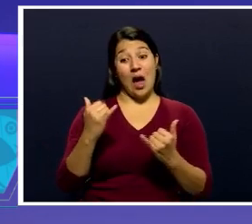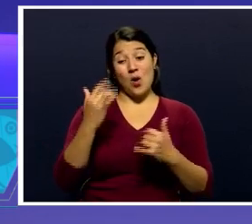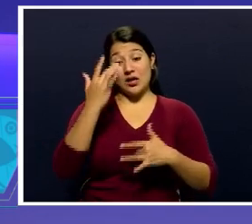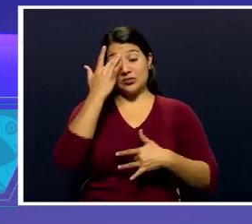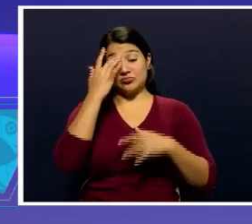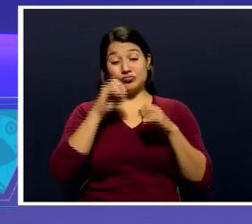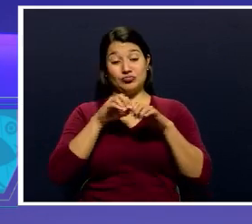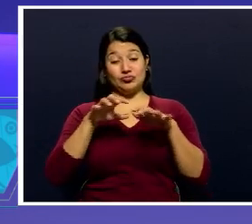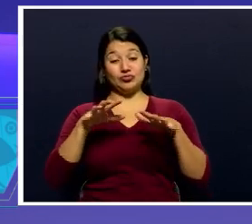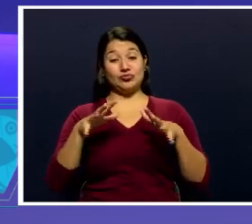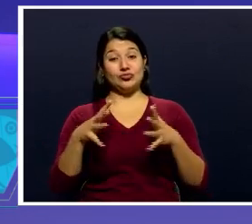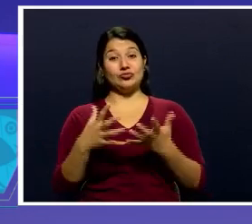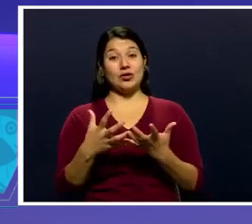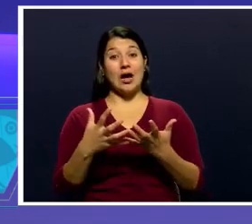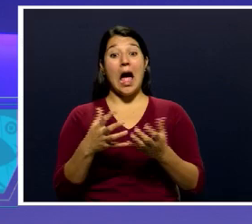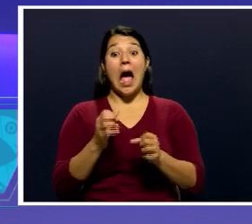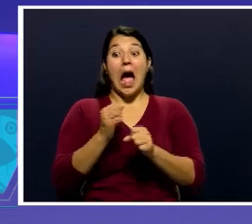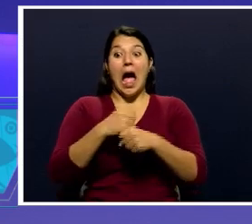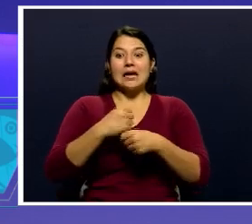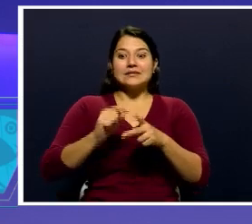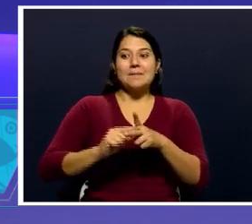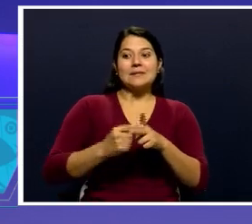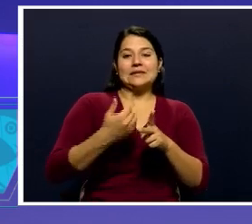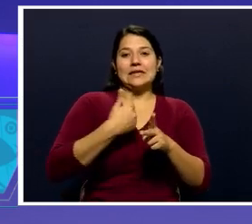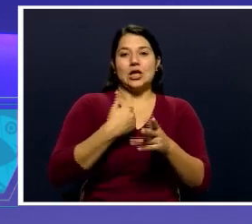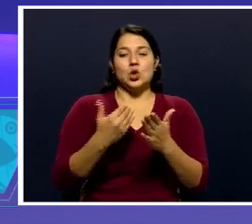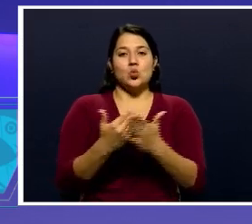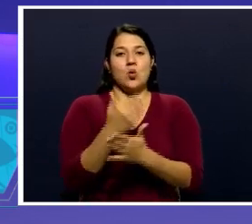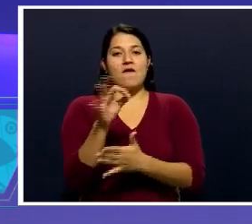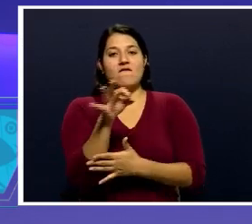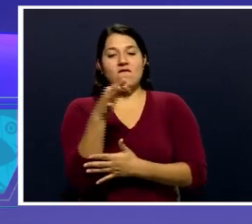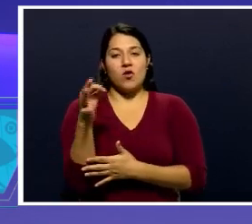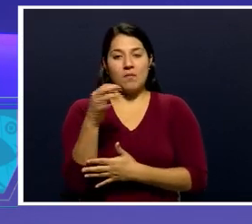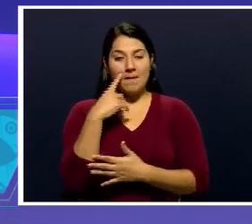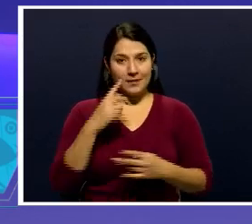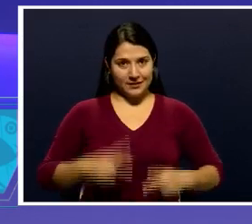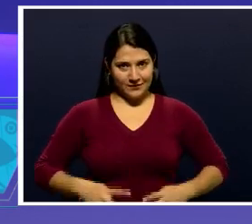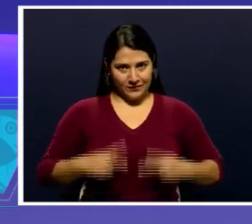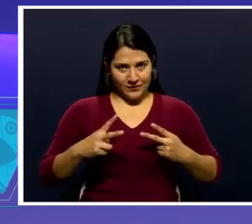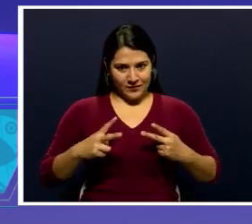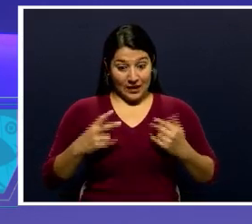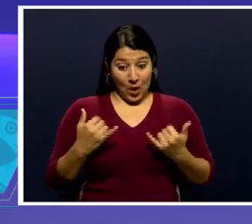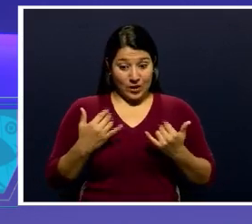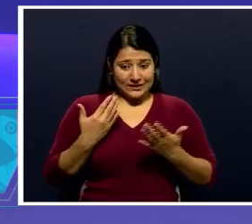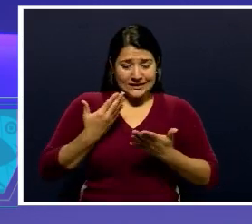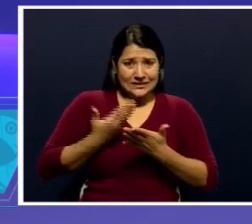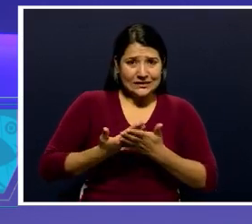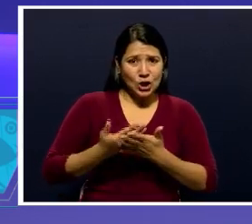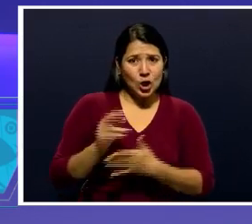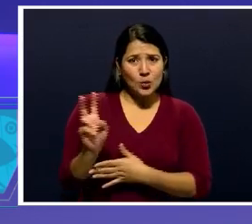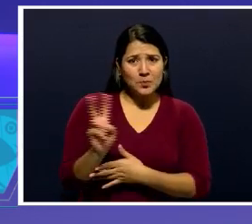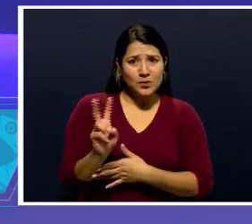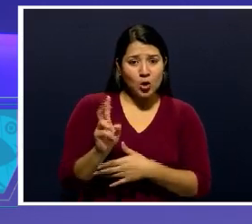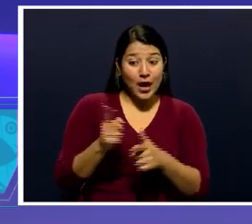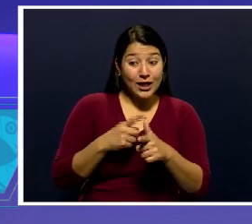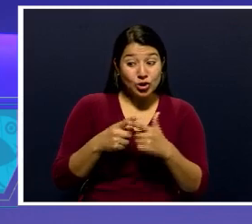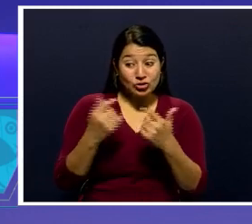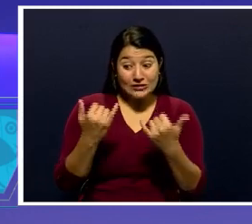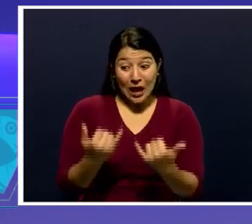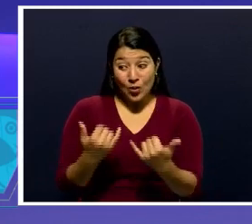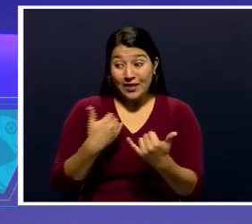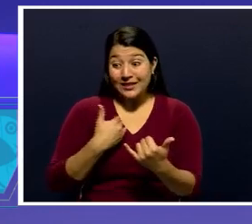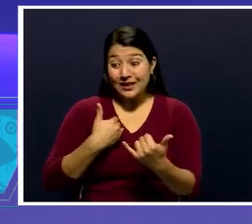de normalidad. A partir de la llegada del virus, tenemos una nueva manera de hacer las cosas que